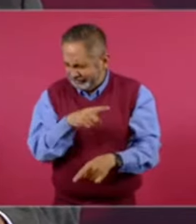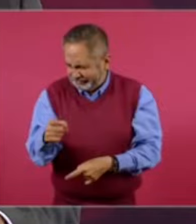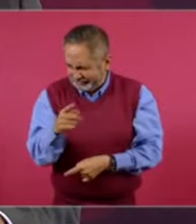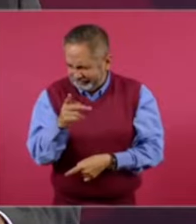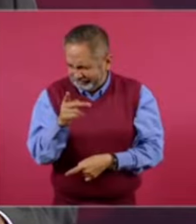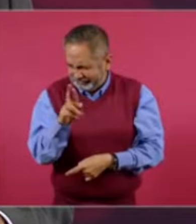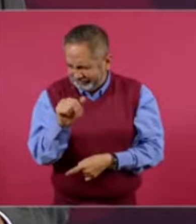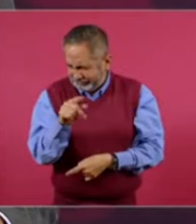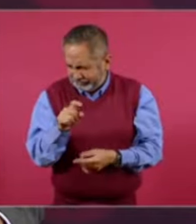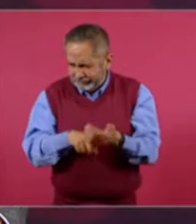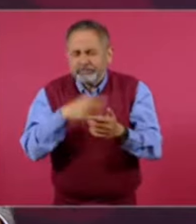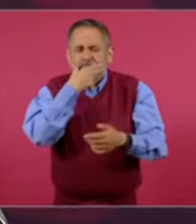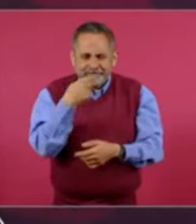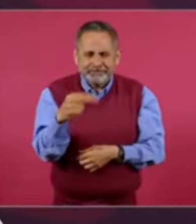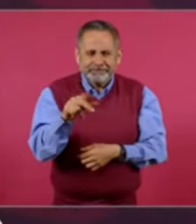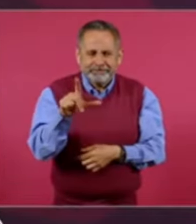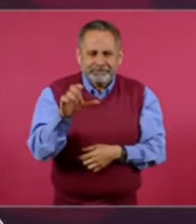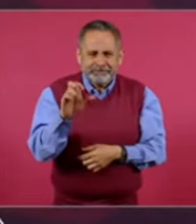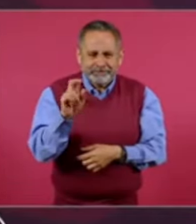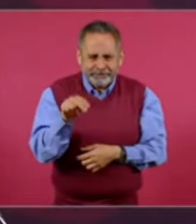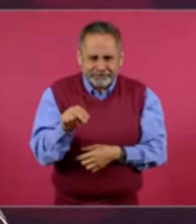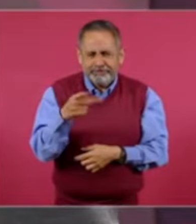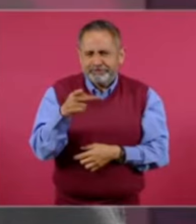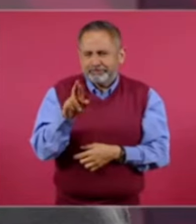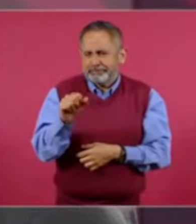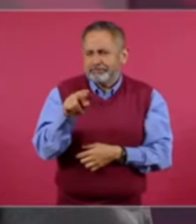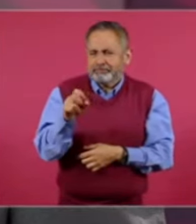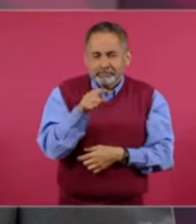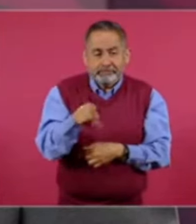Krause? León Krause, sí. Y